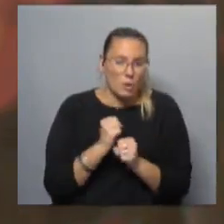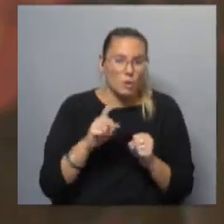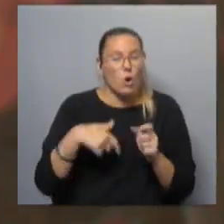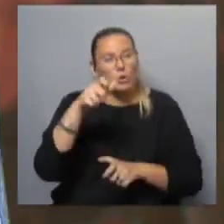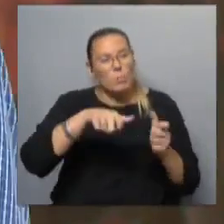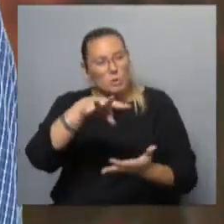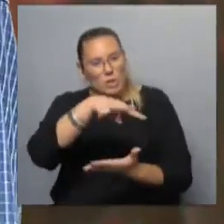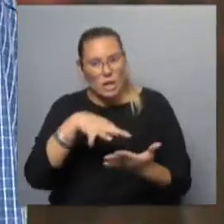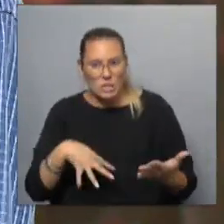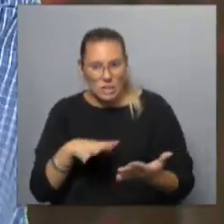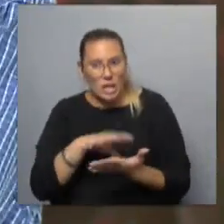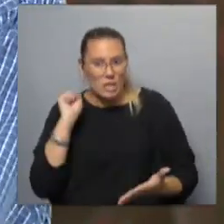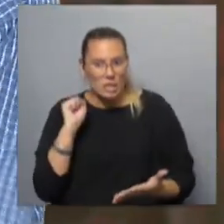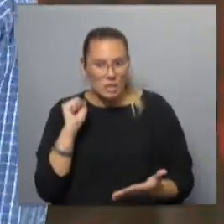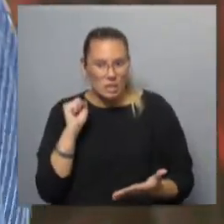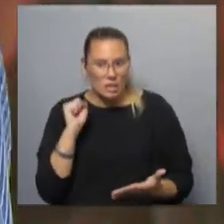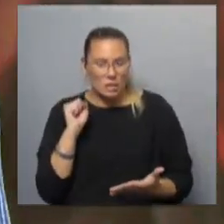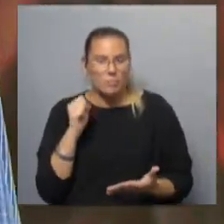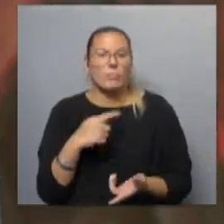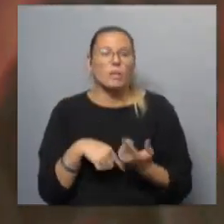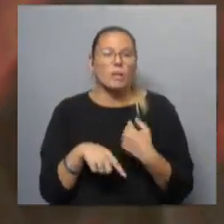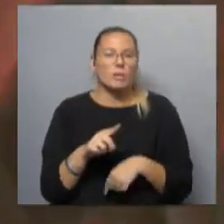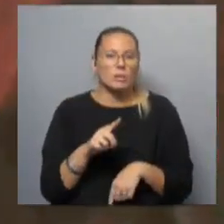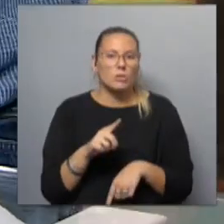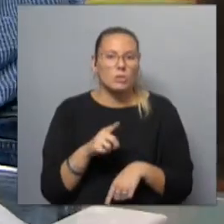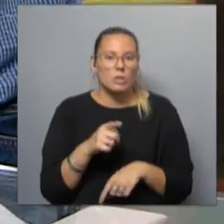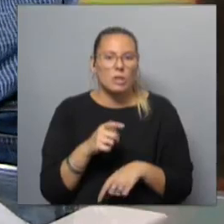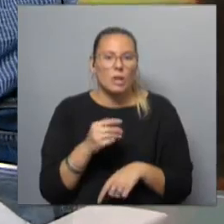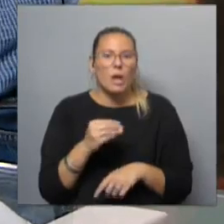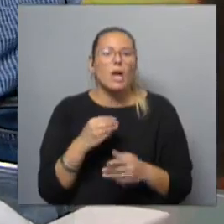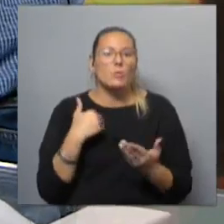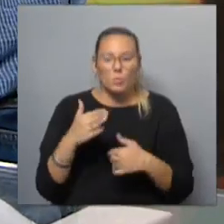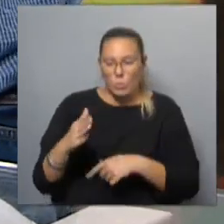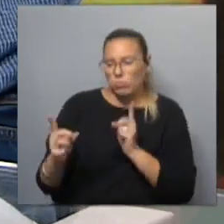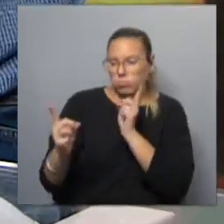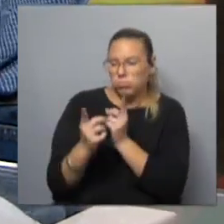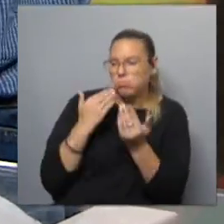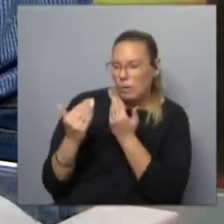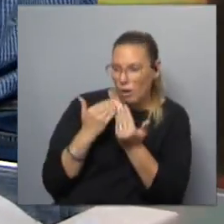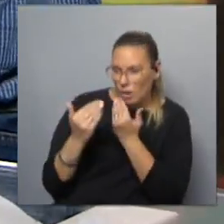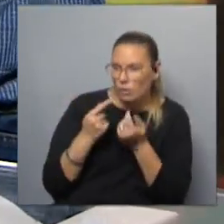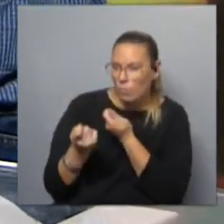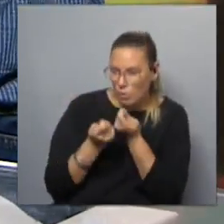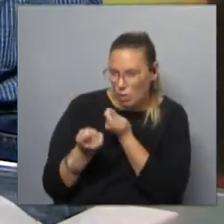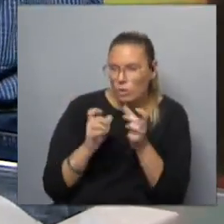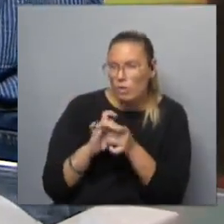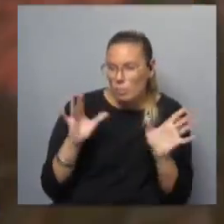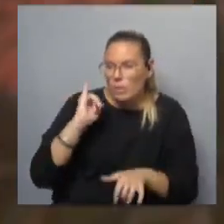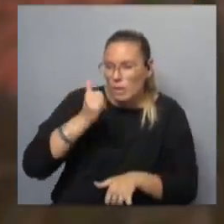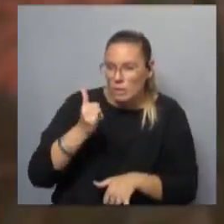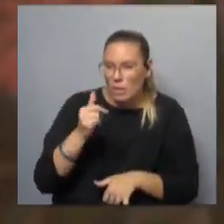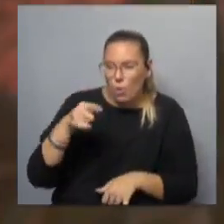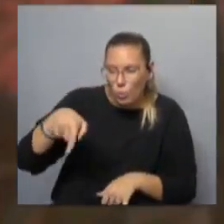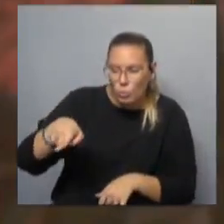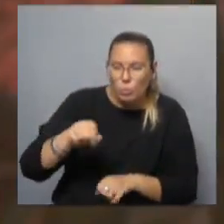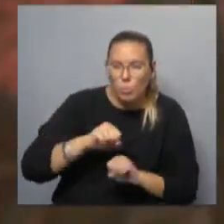otras y se saltara todo el diablo. Entonces se la dijo en un encuentro verbal, estamos negociando la independencia,